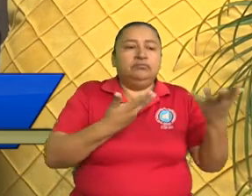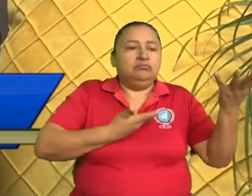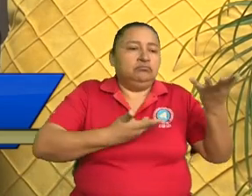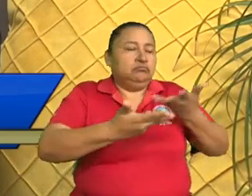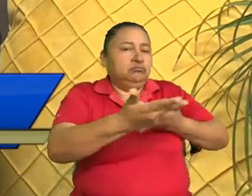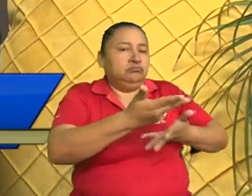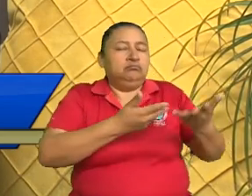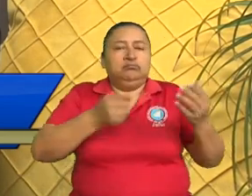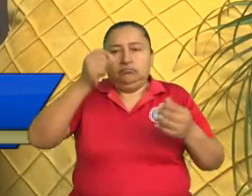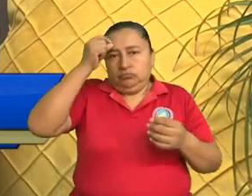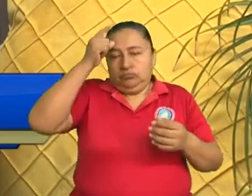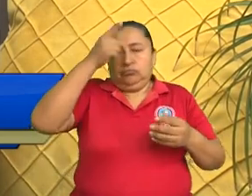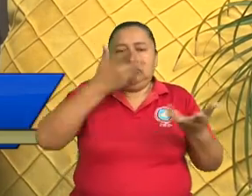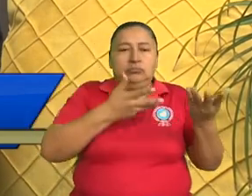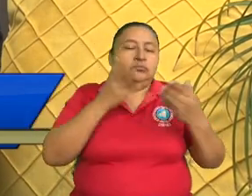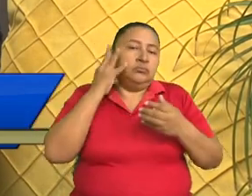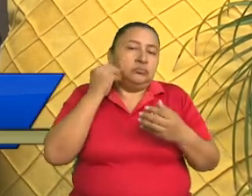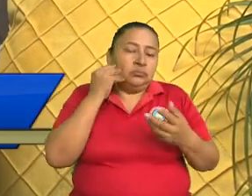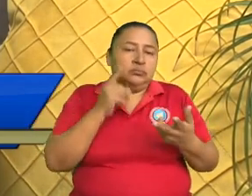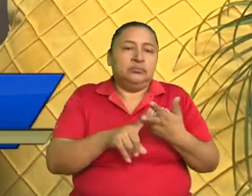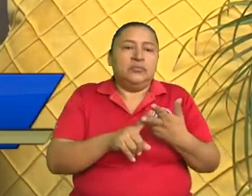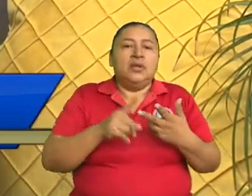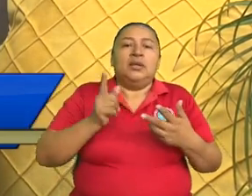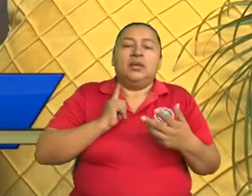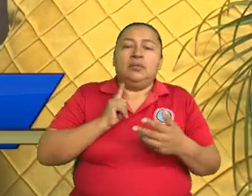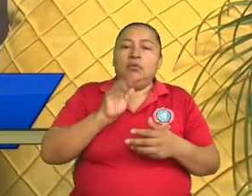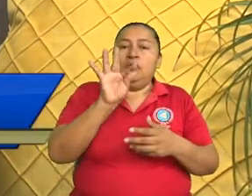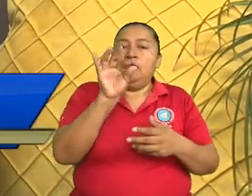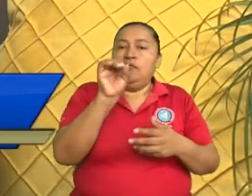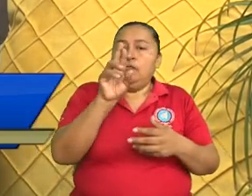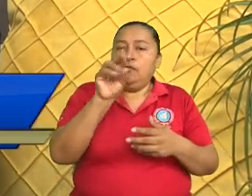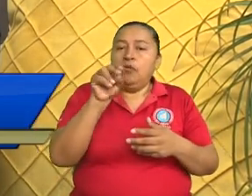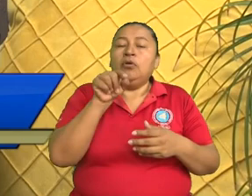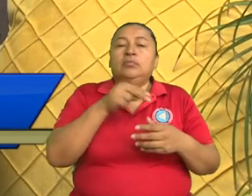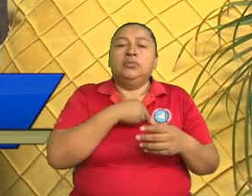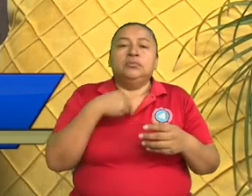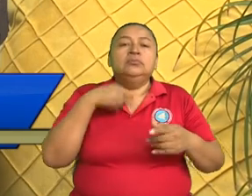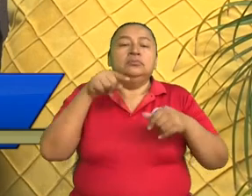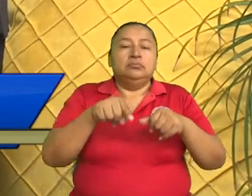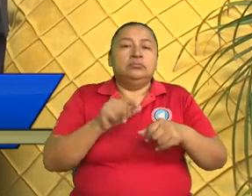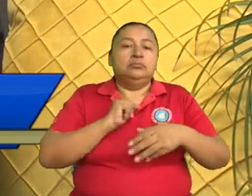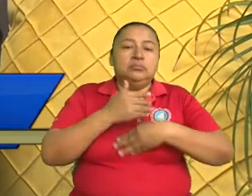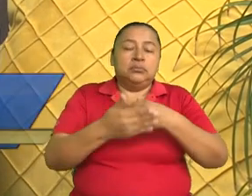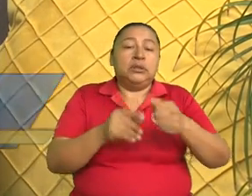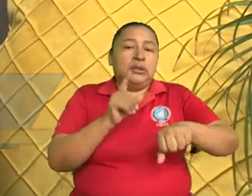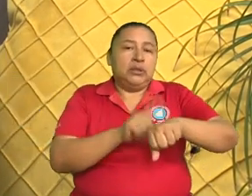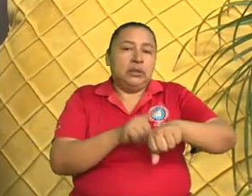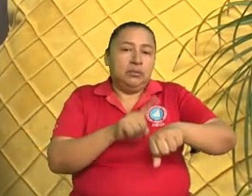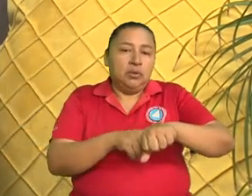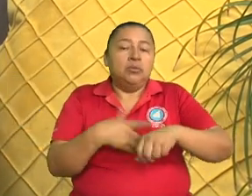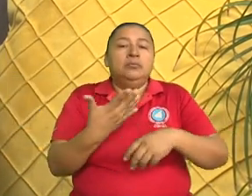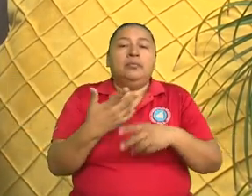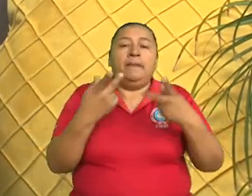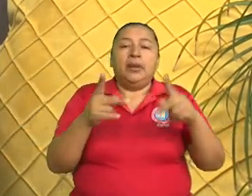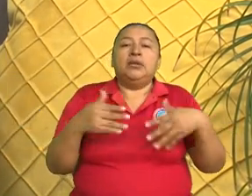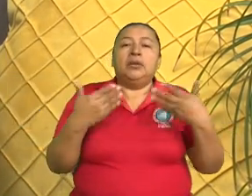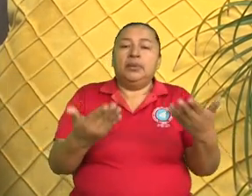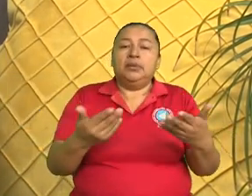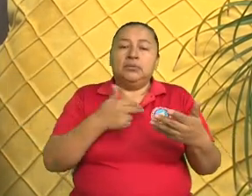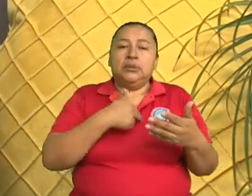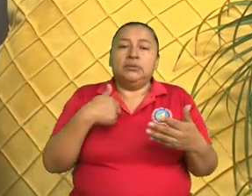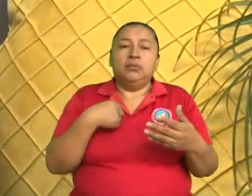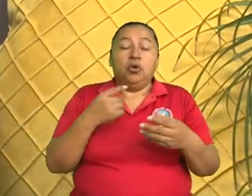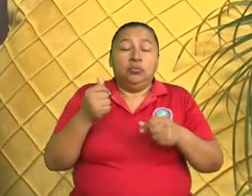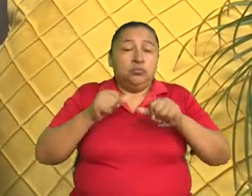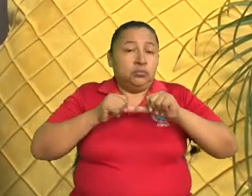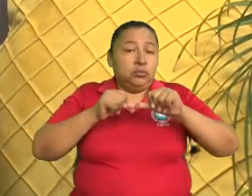intercambian pues conocimiento. Tenemos una serie de foros que vamos a realizar también en este periodo, y además de eso, pues continuamos,